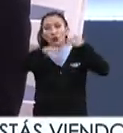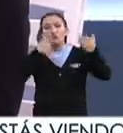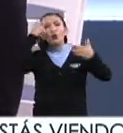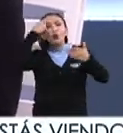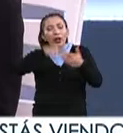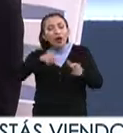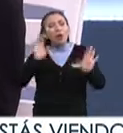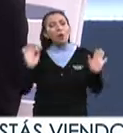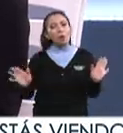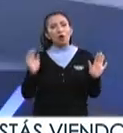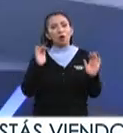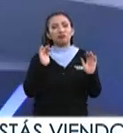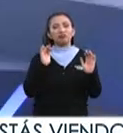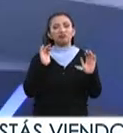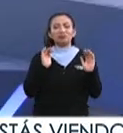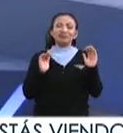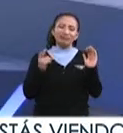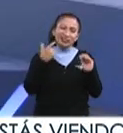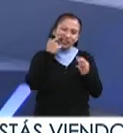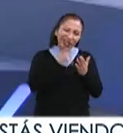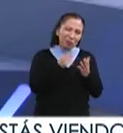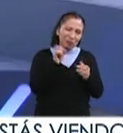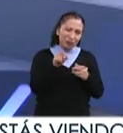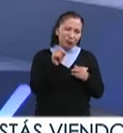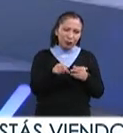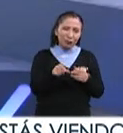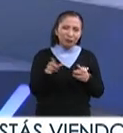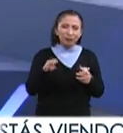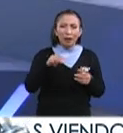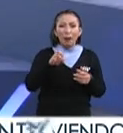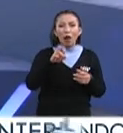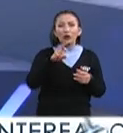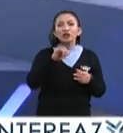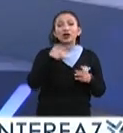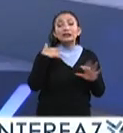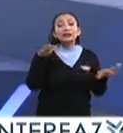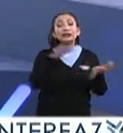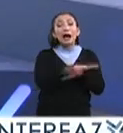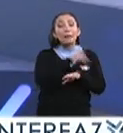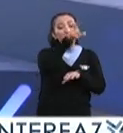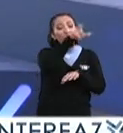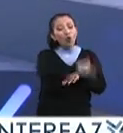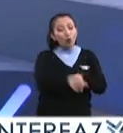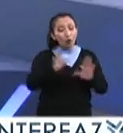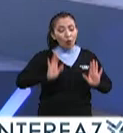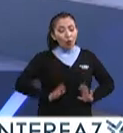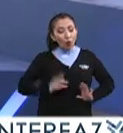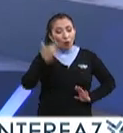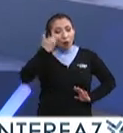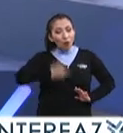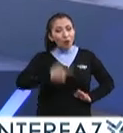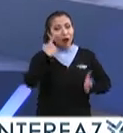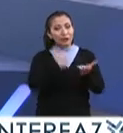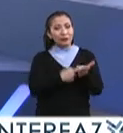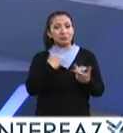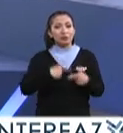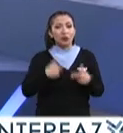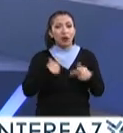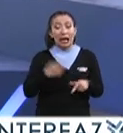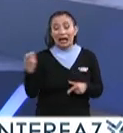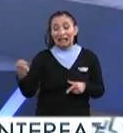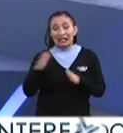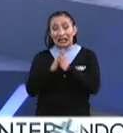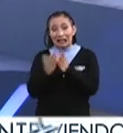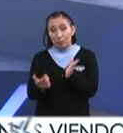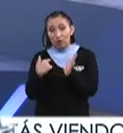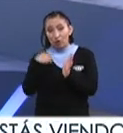en la sobreregulación. Creo que, como bien decía Mauricio, es un cambio actitudinal lo que tenemos que hacer. Claro. Y ahí este libro,